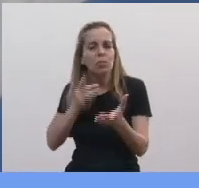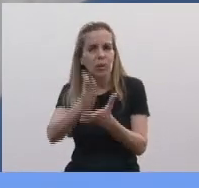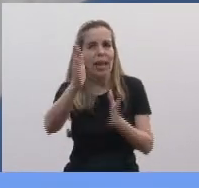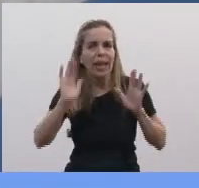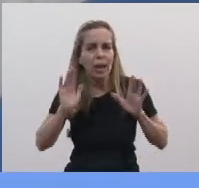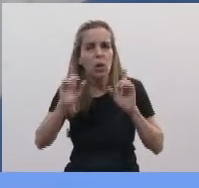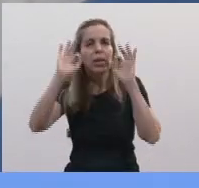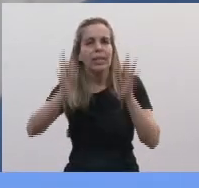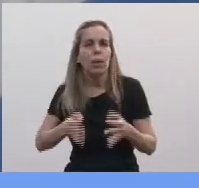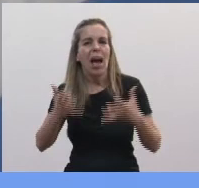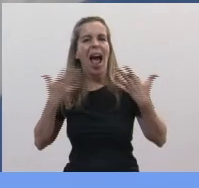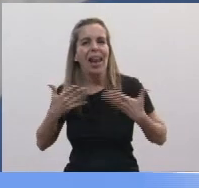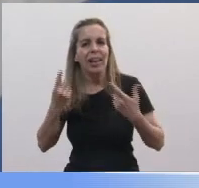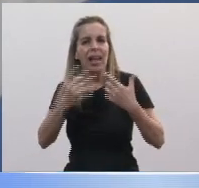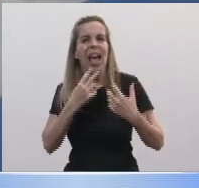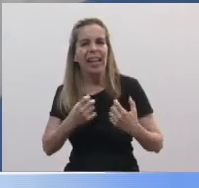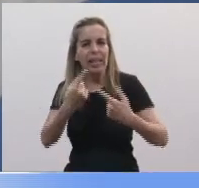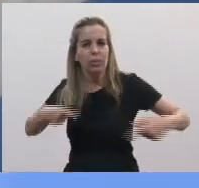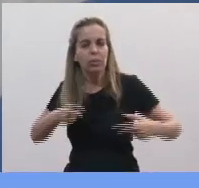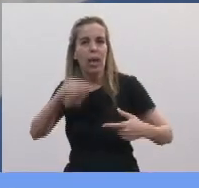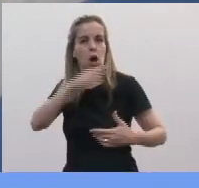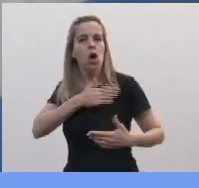alegría seguirá existiendo en todos nuestros corazones.